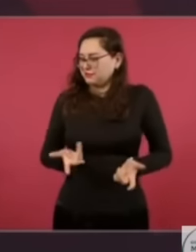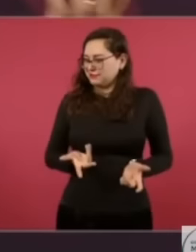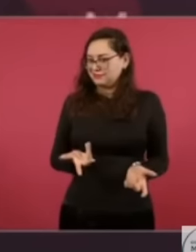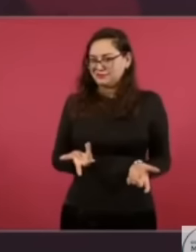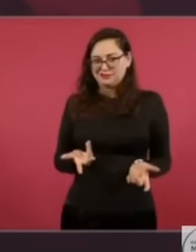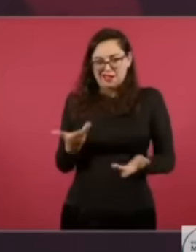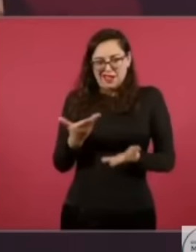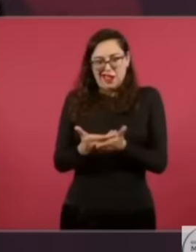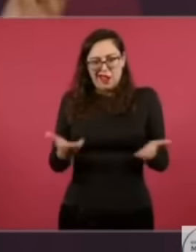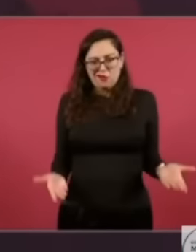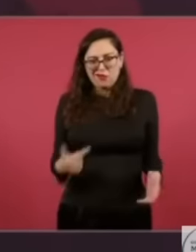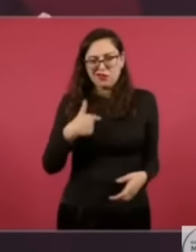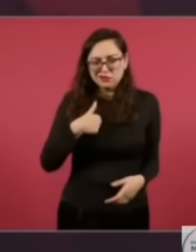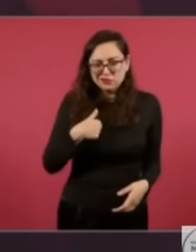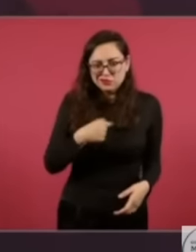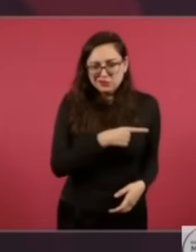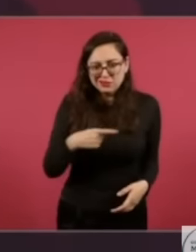Entonces, sí,